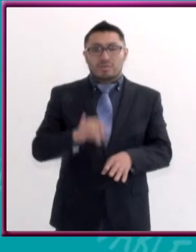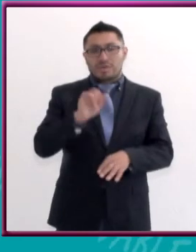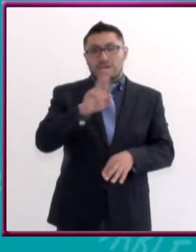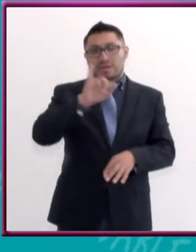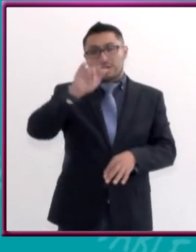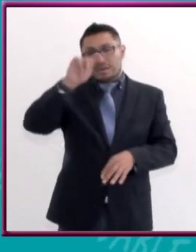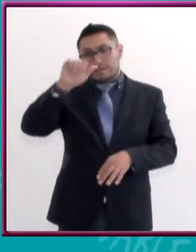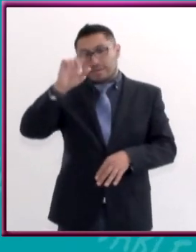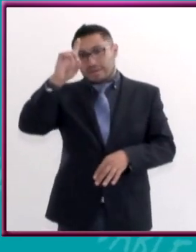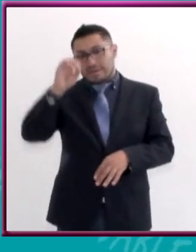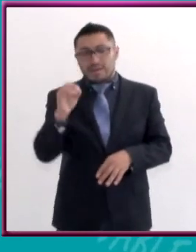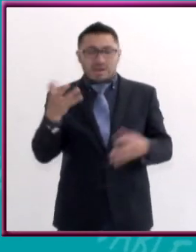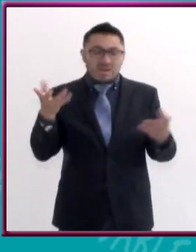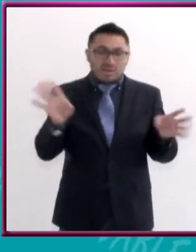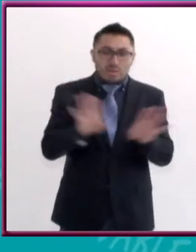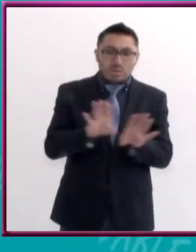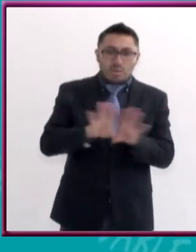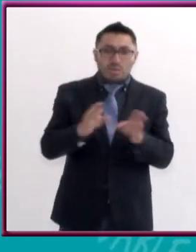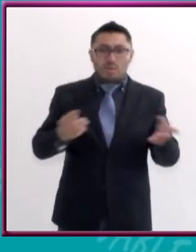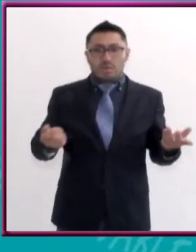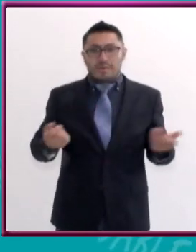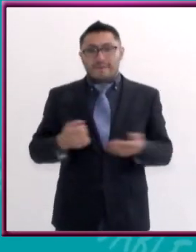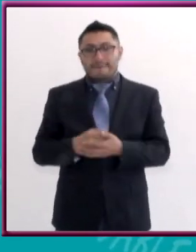muy irritado,